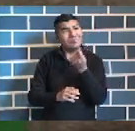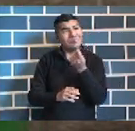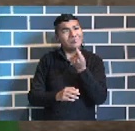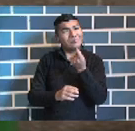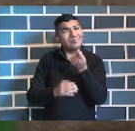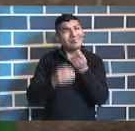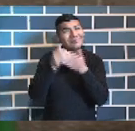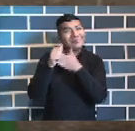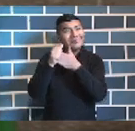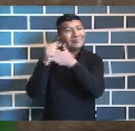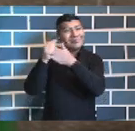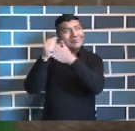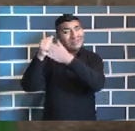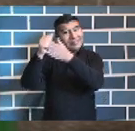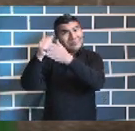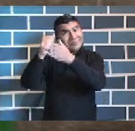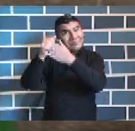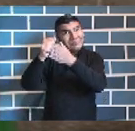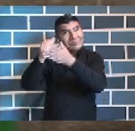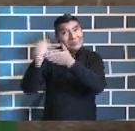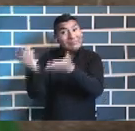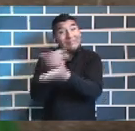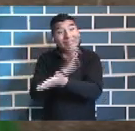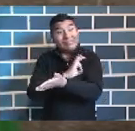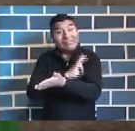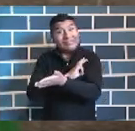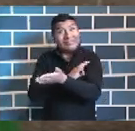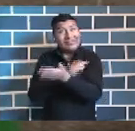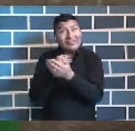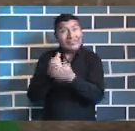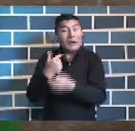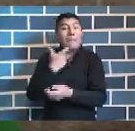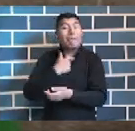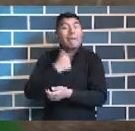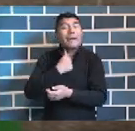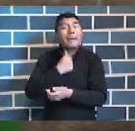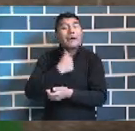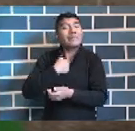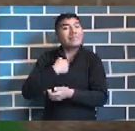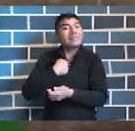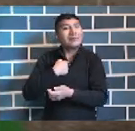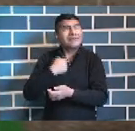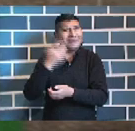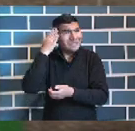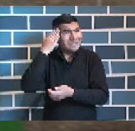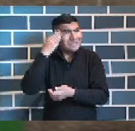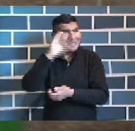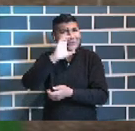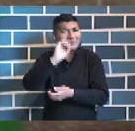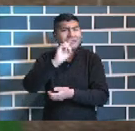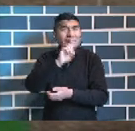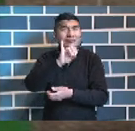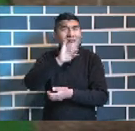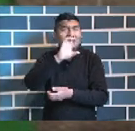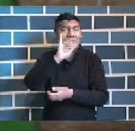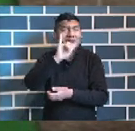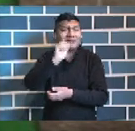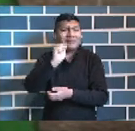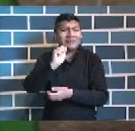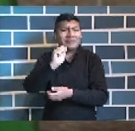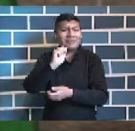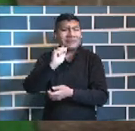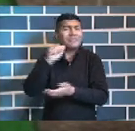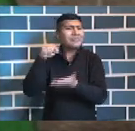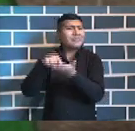nos lleva a la codicia. ¿Saben qué es la codicia, no, queridos hermanos?